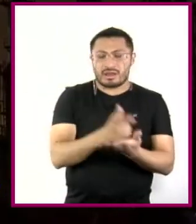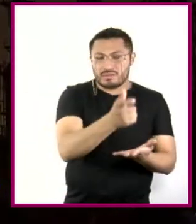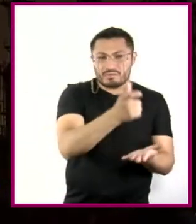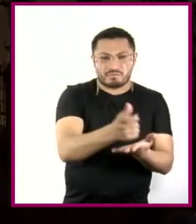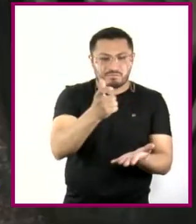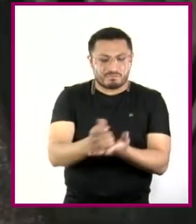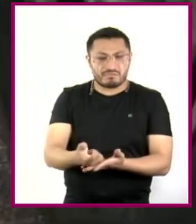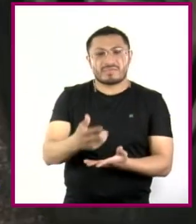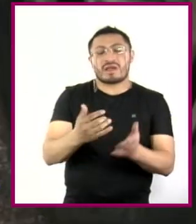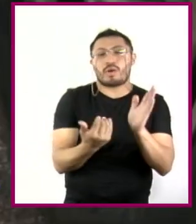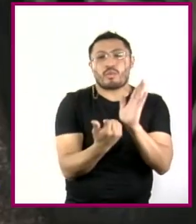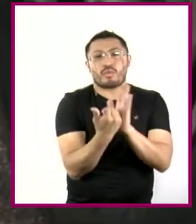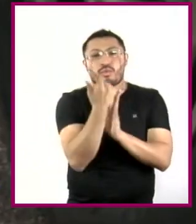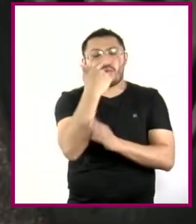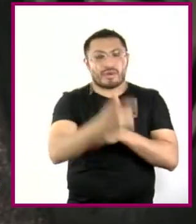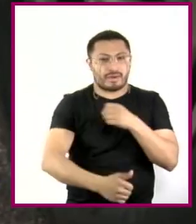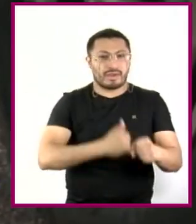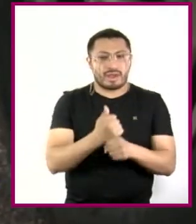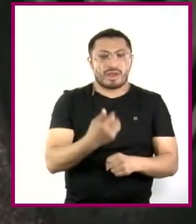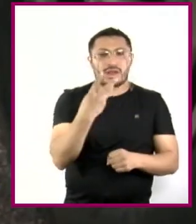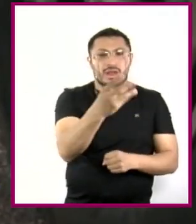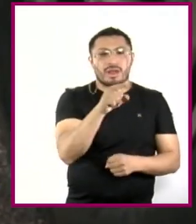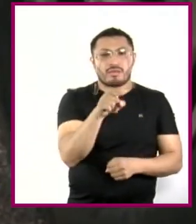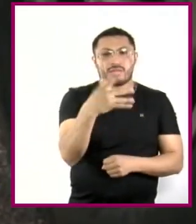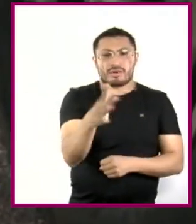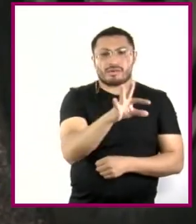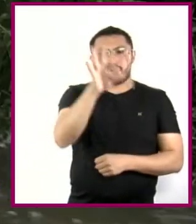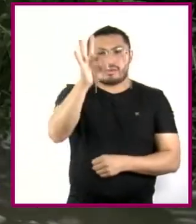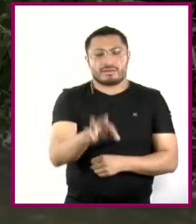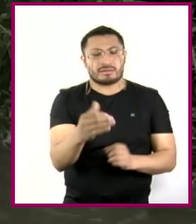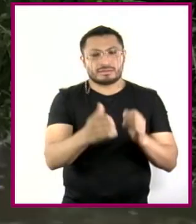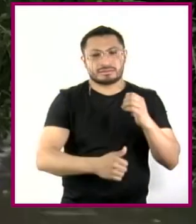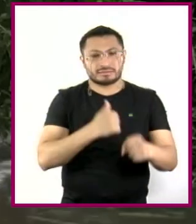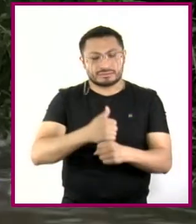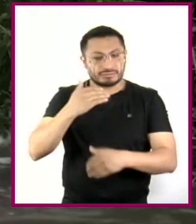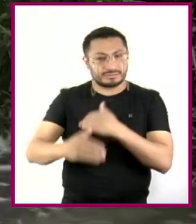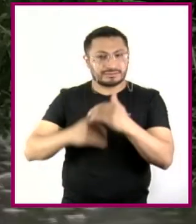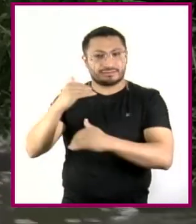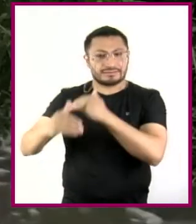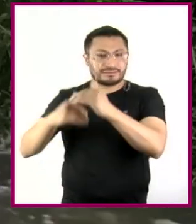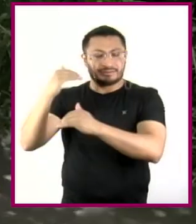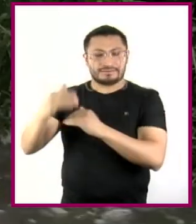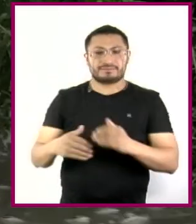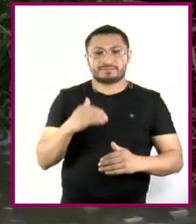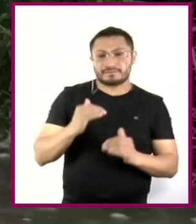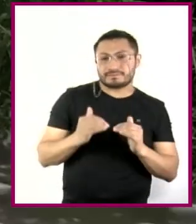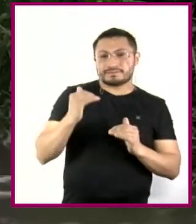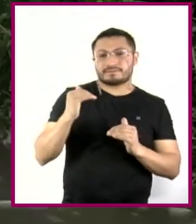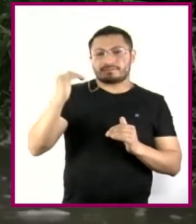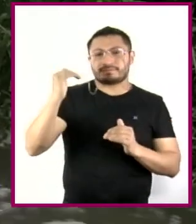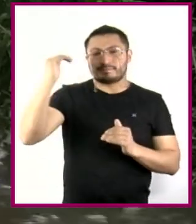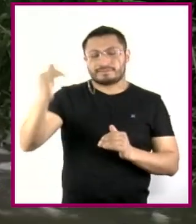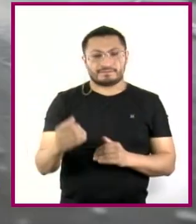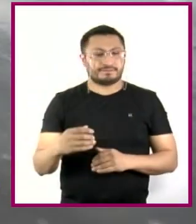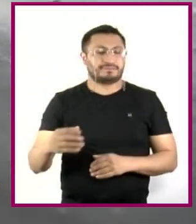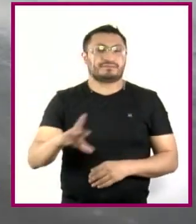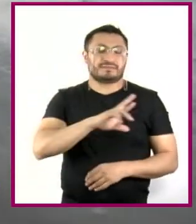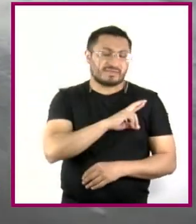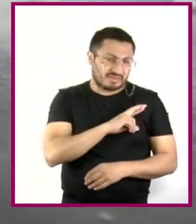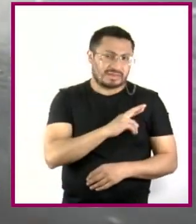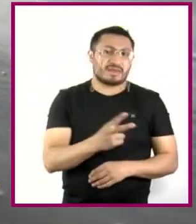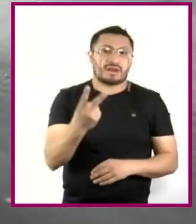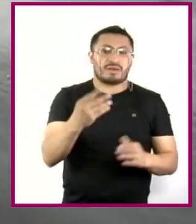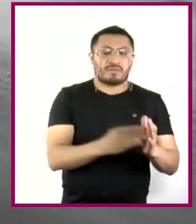ambiental se incrementaron anualmente en 3.5%. Particularmente, entre 2003 y